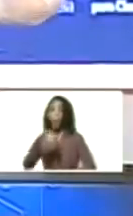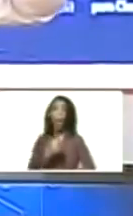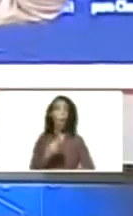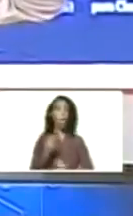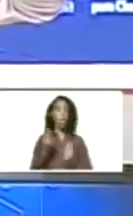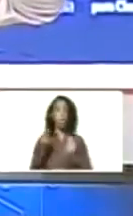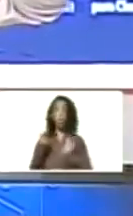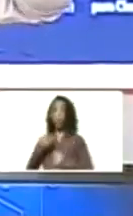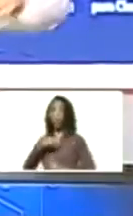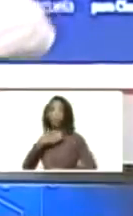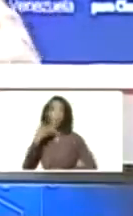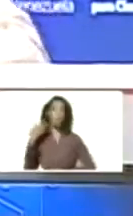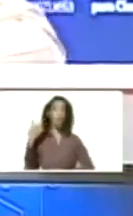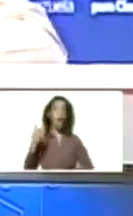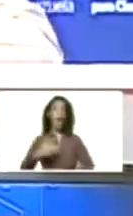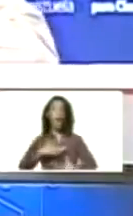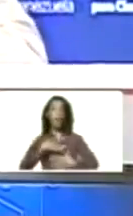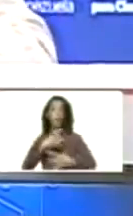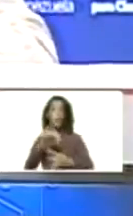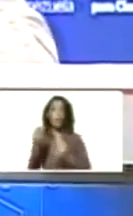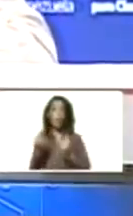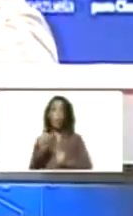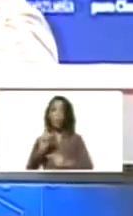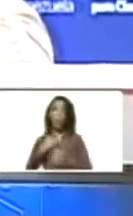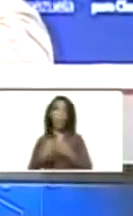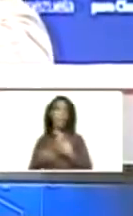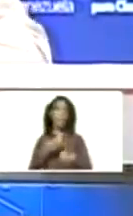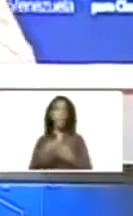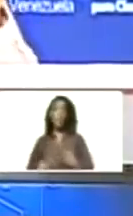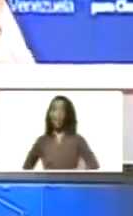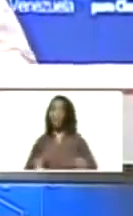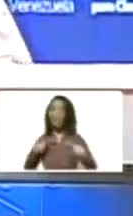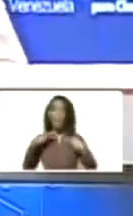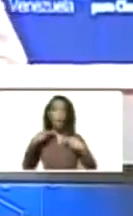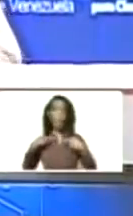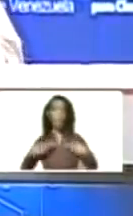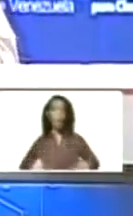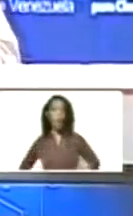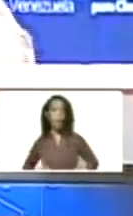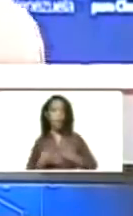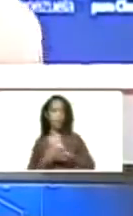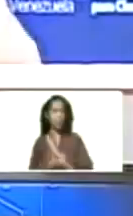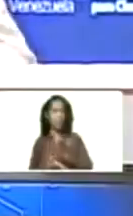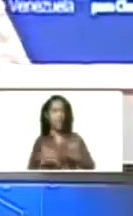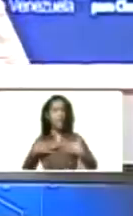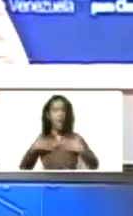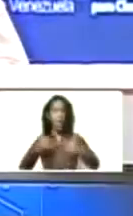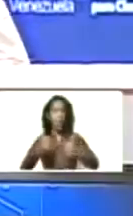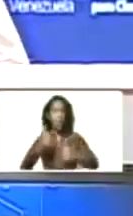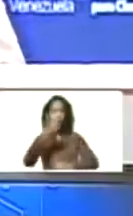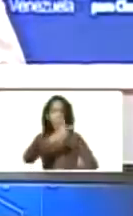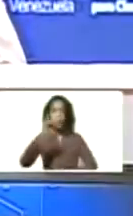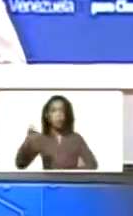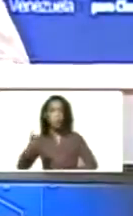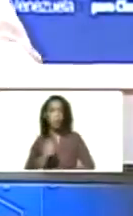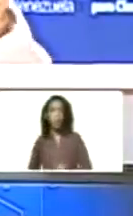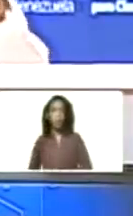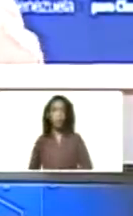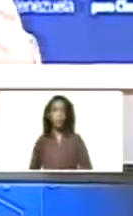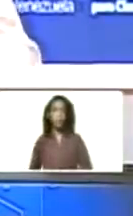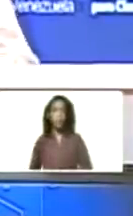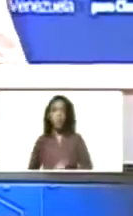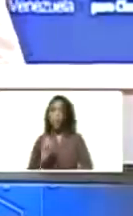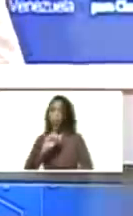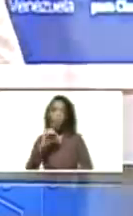billete, sus intereses económicos. No les interesa la vida de la humanidad, la salud de la gente. No son